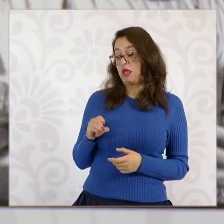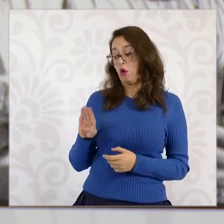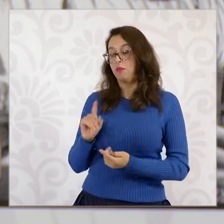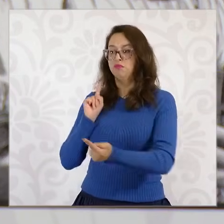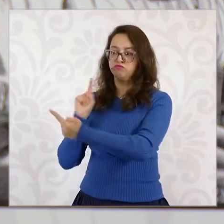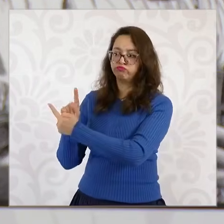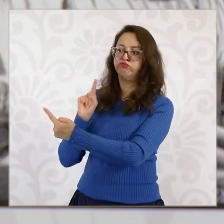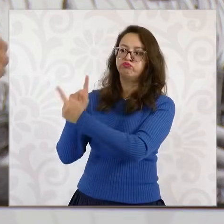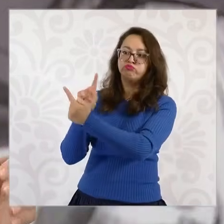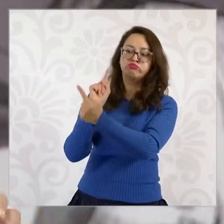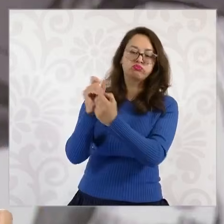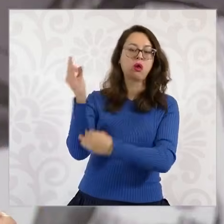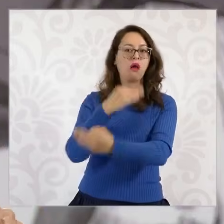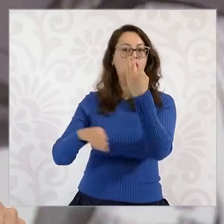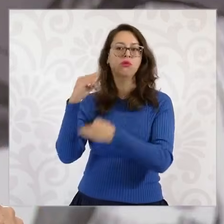con alguna